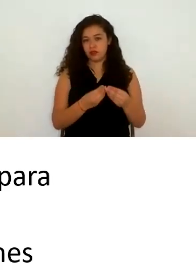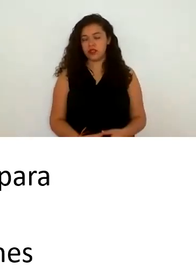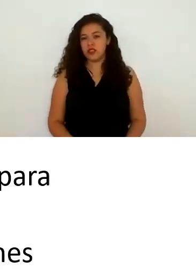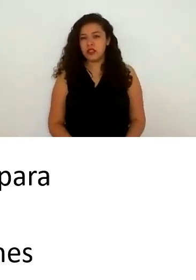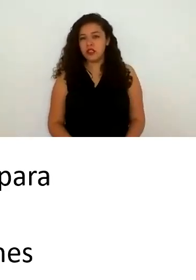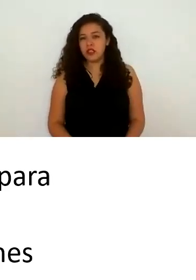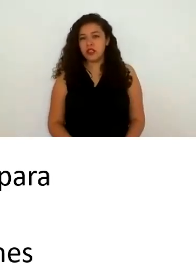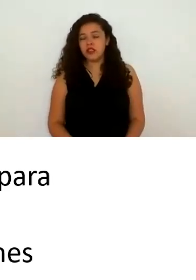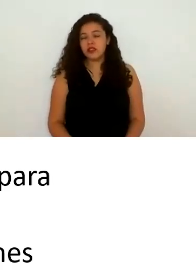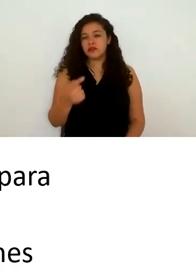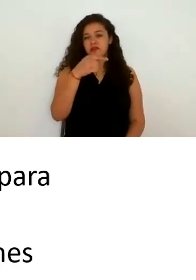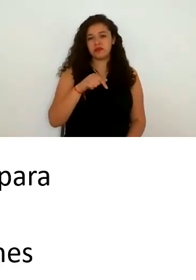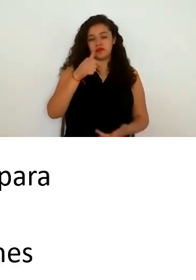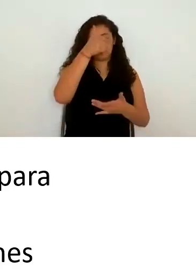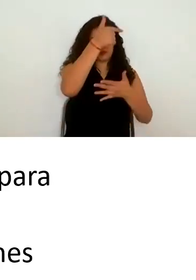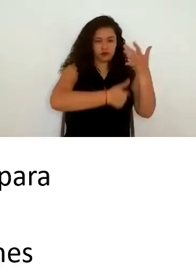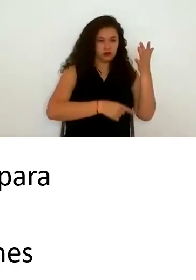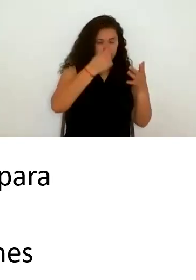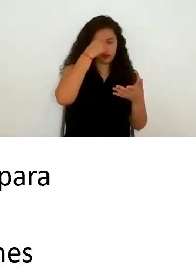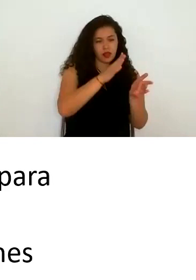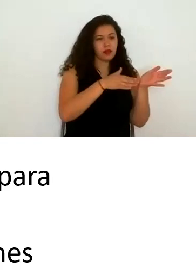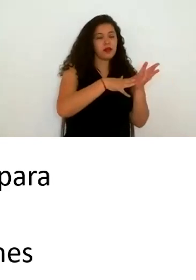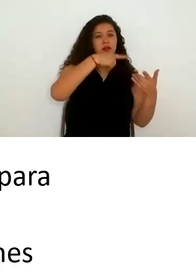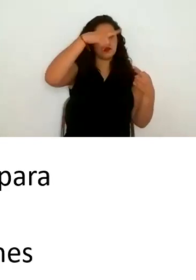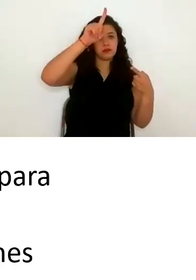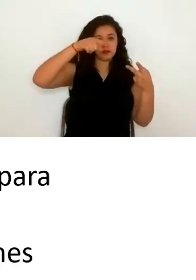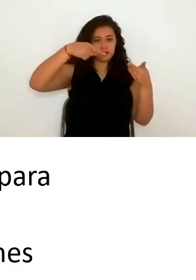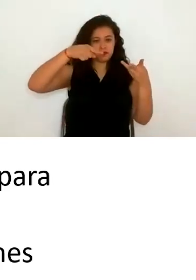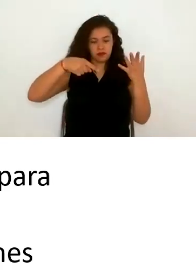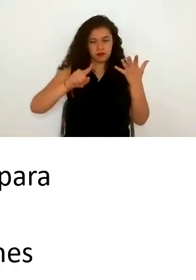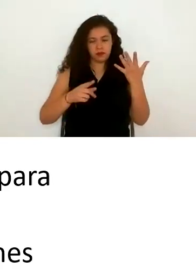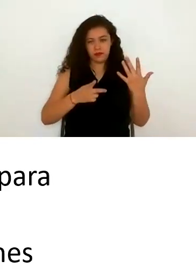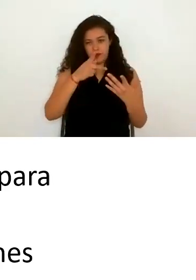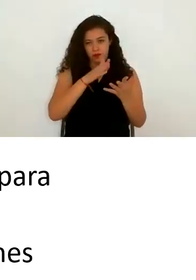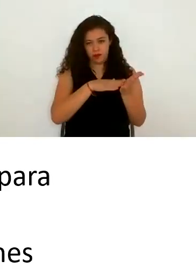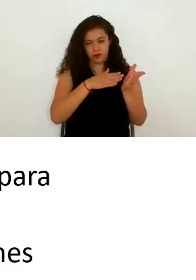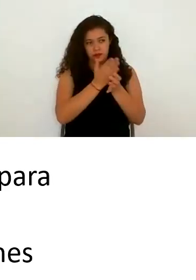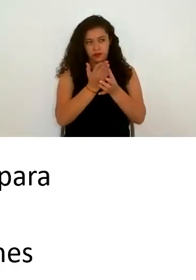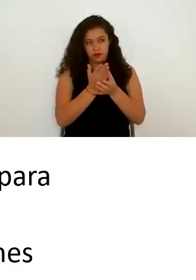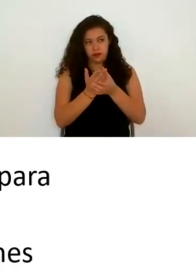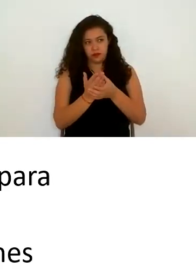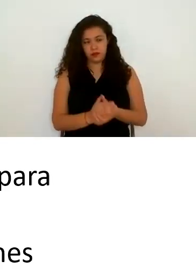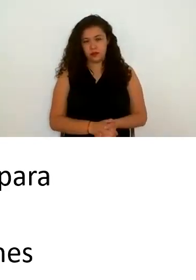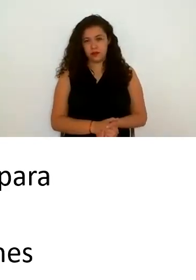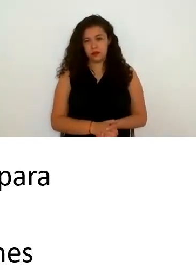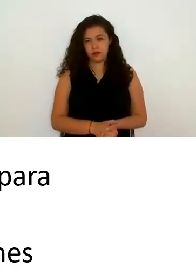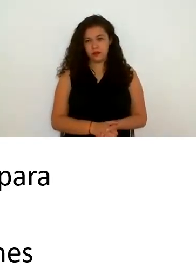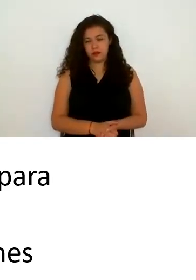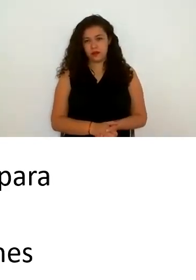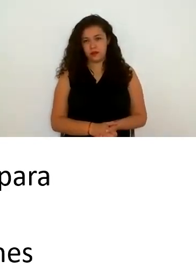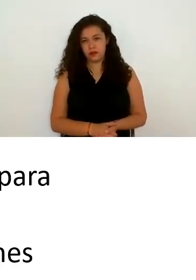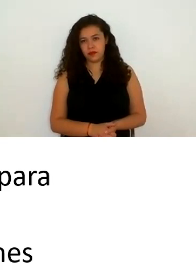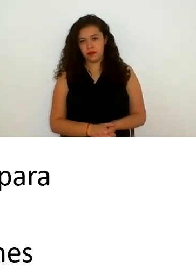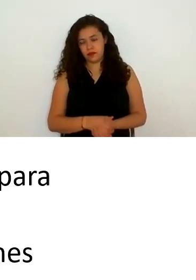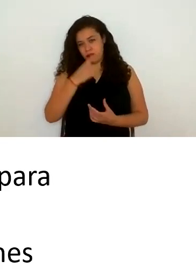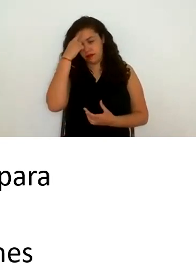ustedes ya tienen una lista de verificación de los documentos que debe contener su expediente, pero por cuestiones a veces administrativas,